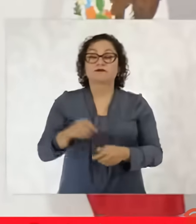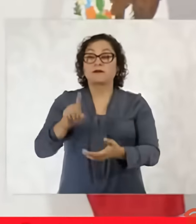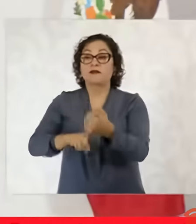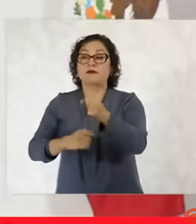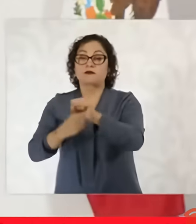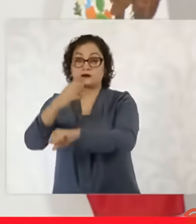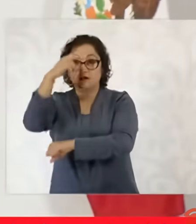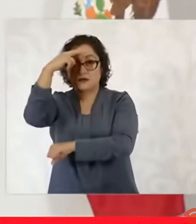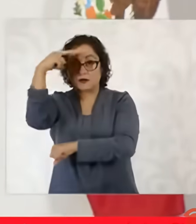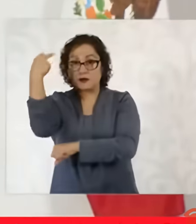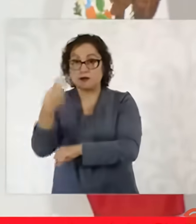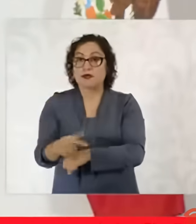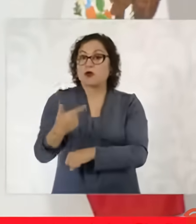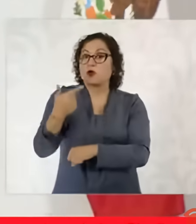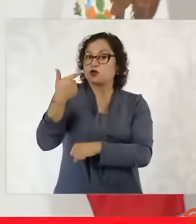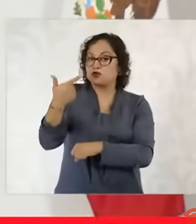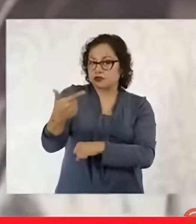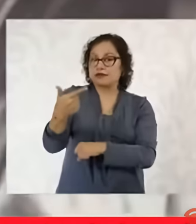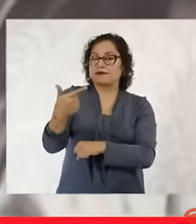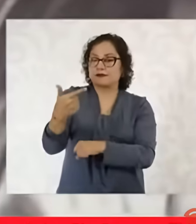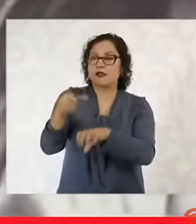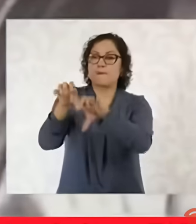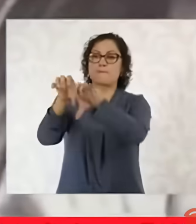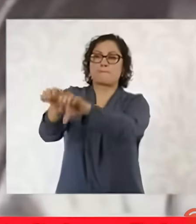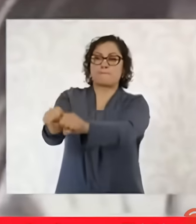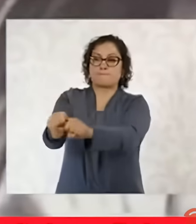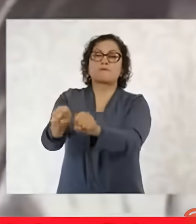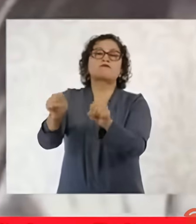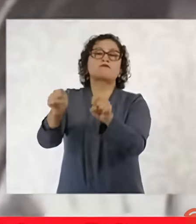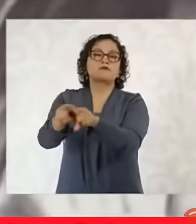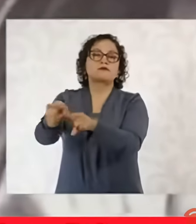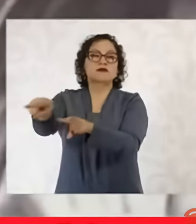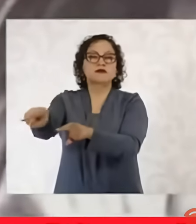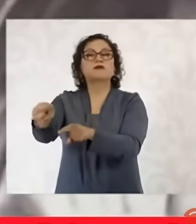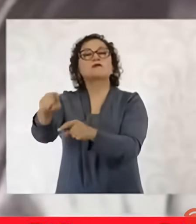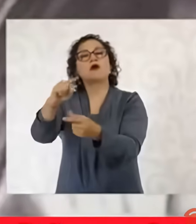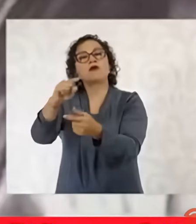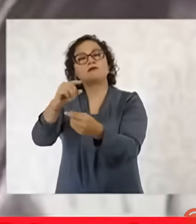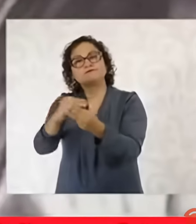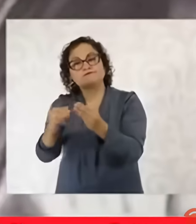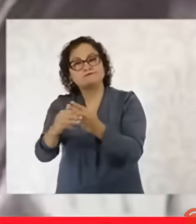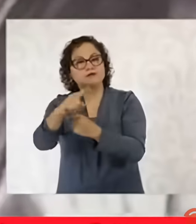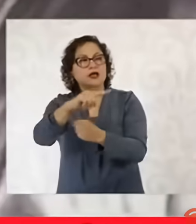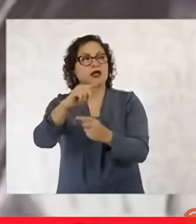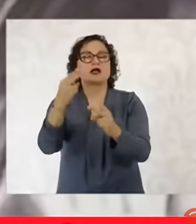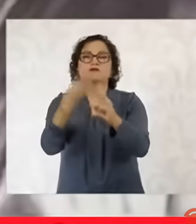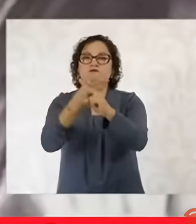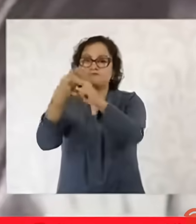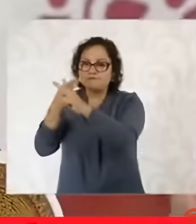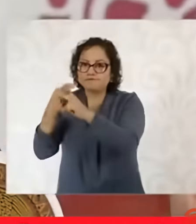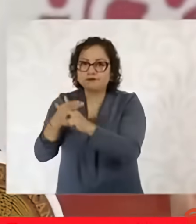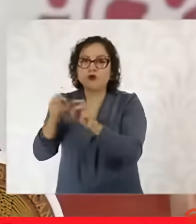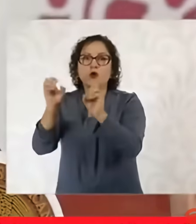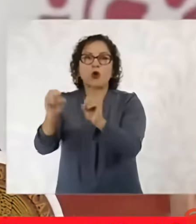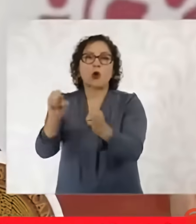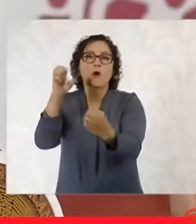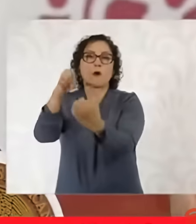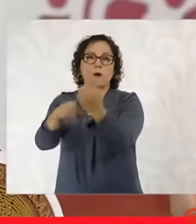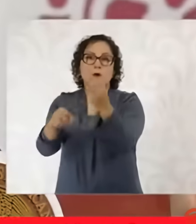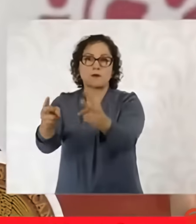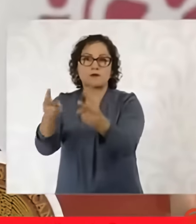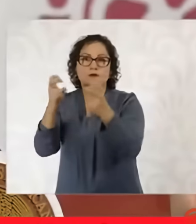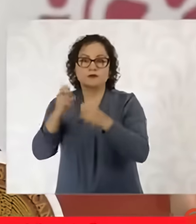7 órdenes de aprehensión contra objetivos prioritarios vinculados con secuestro y extorsión. En otra acción,